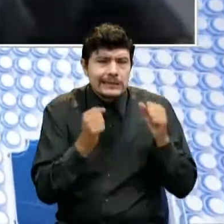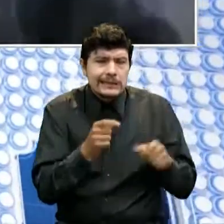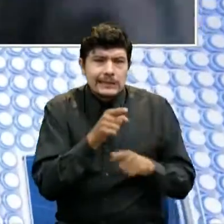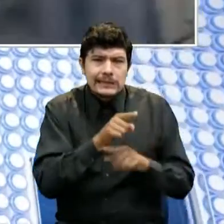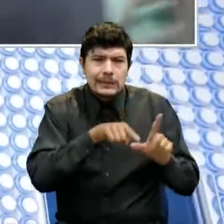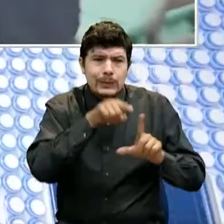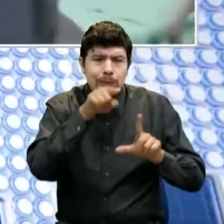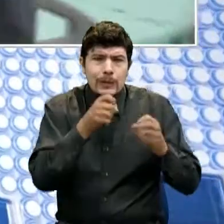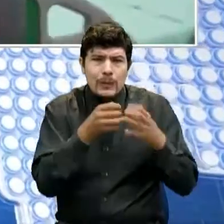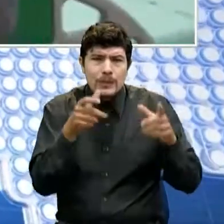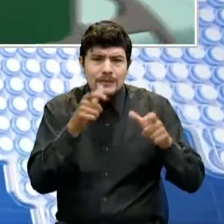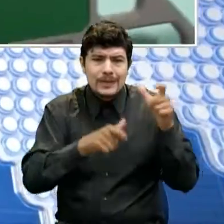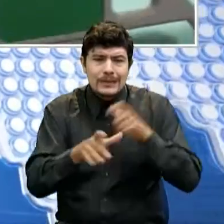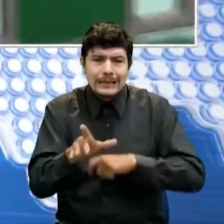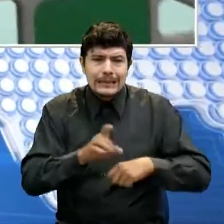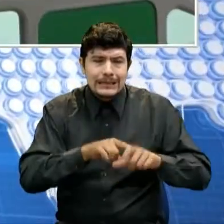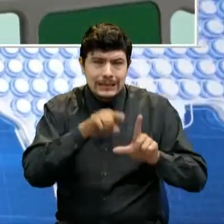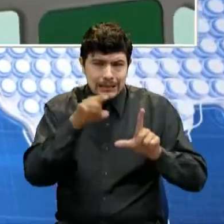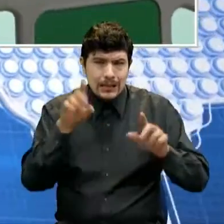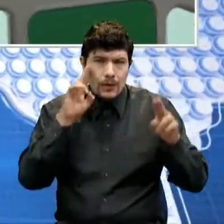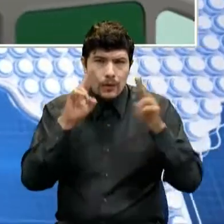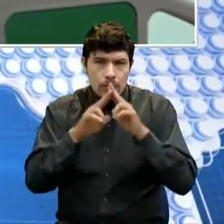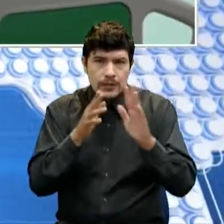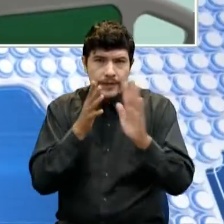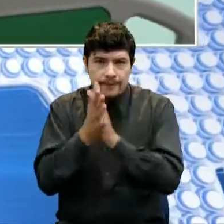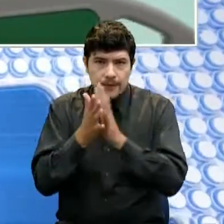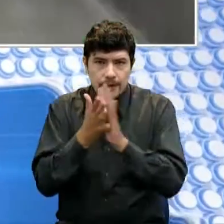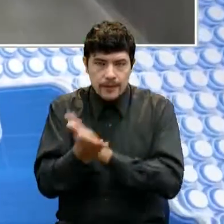alto número de contagios. Veamos el siguiente informe.